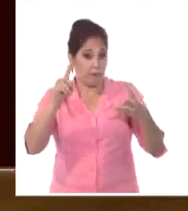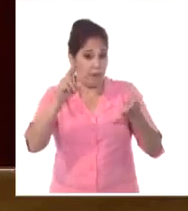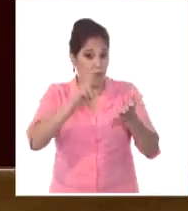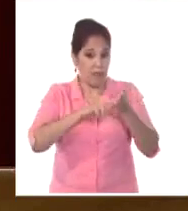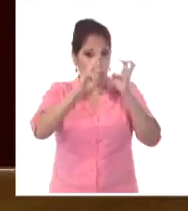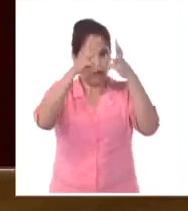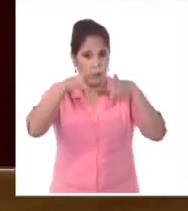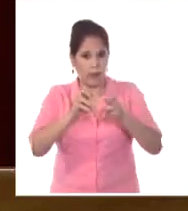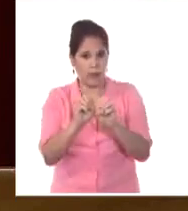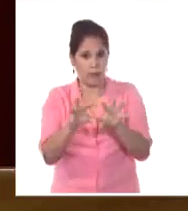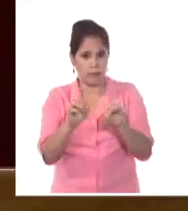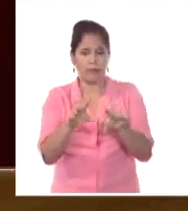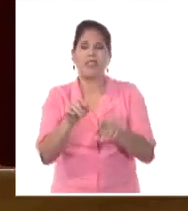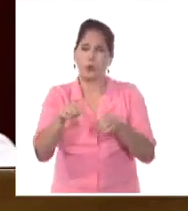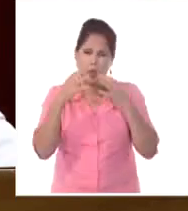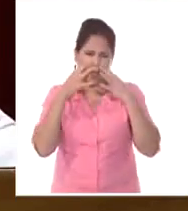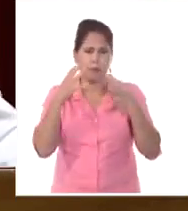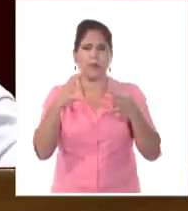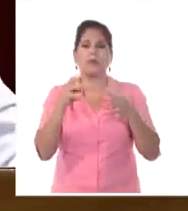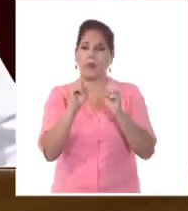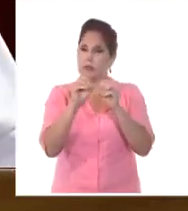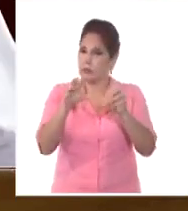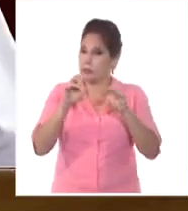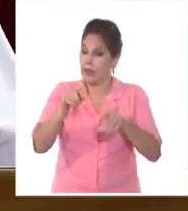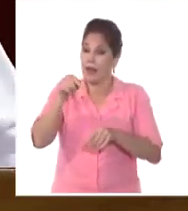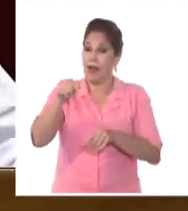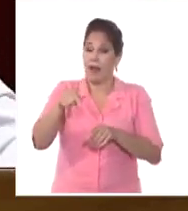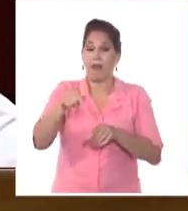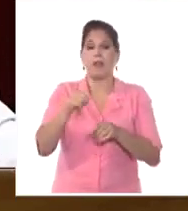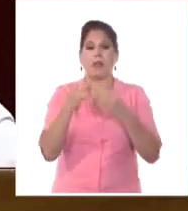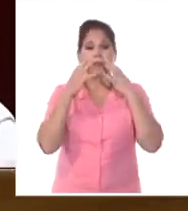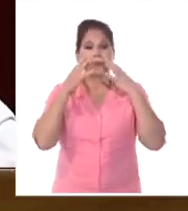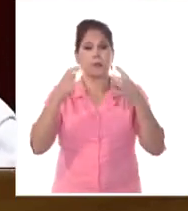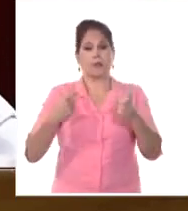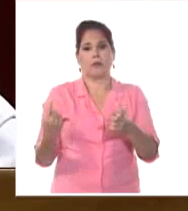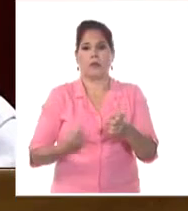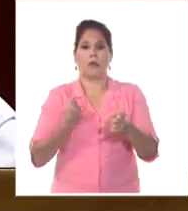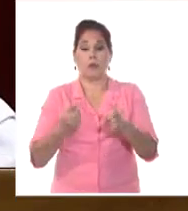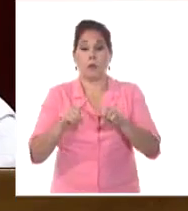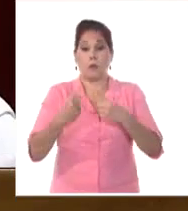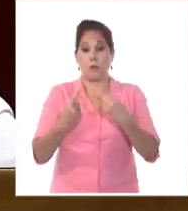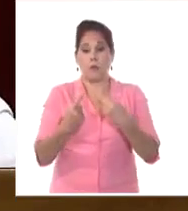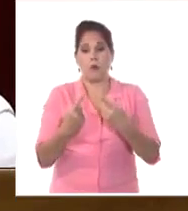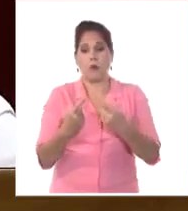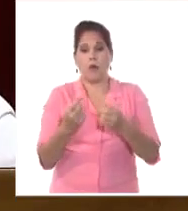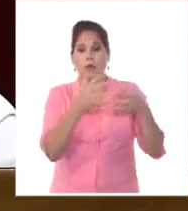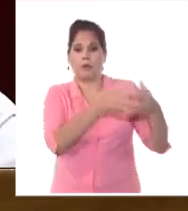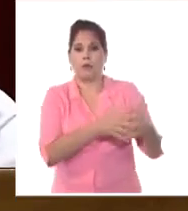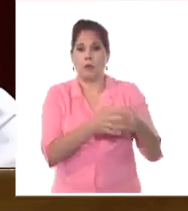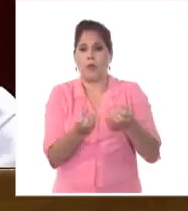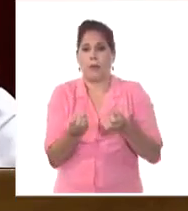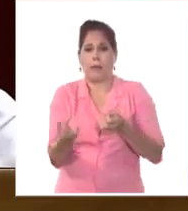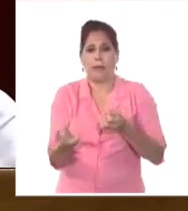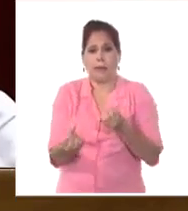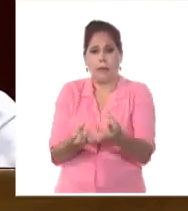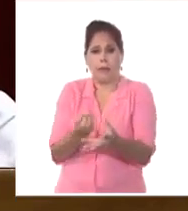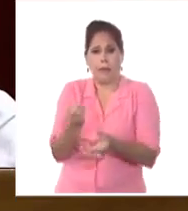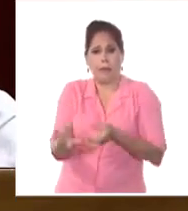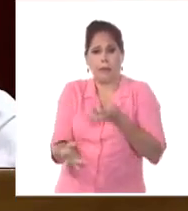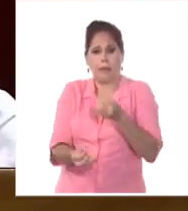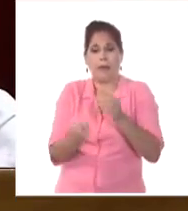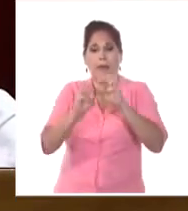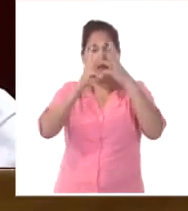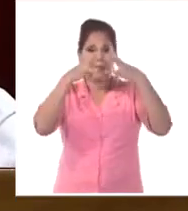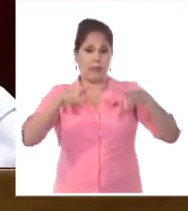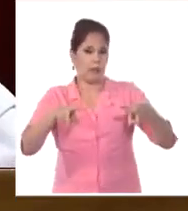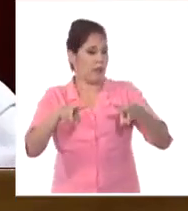redes sociales y espacios digitales, donde se libran hoy importantes batallas en el enfrentamiento a las campañas de mentiras de